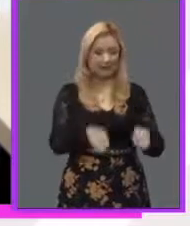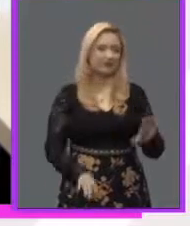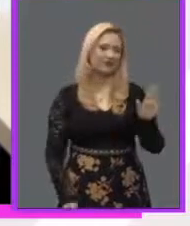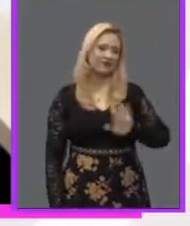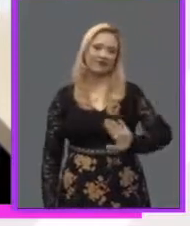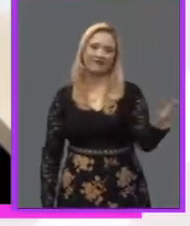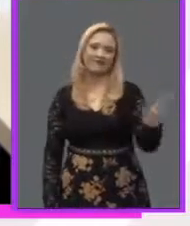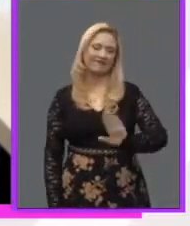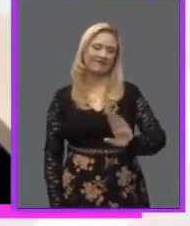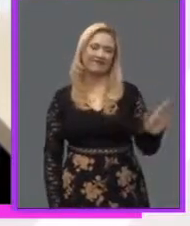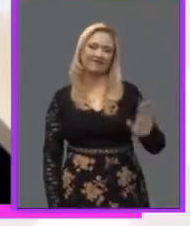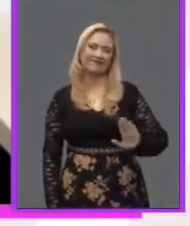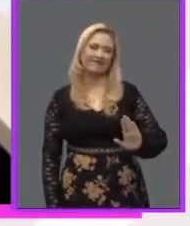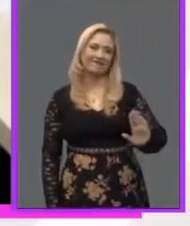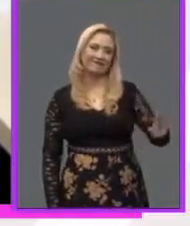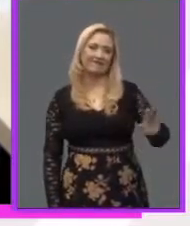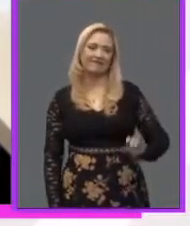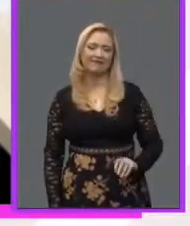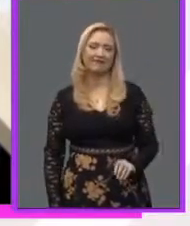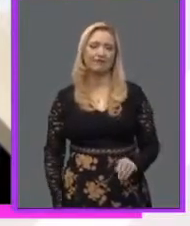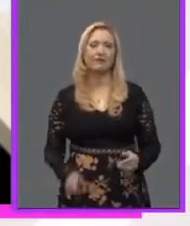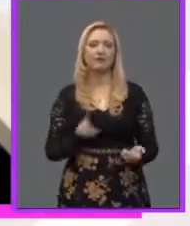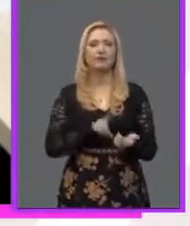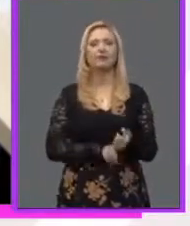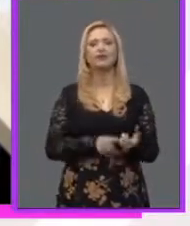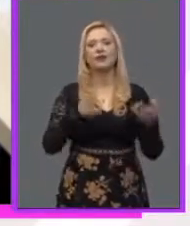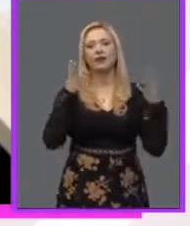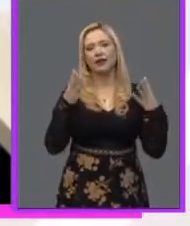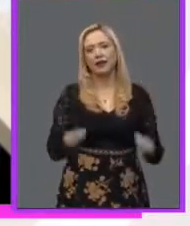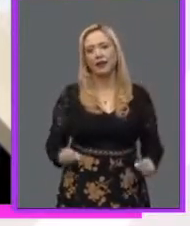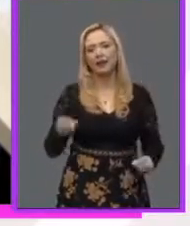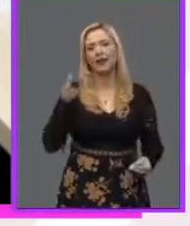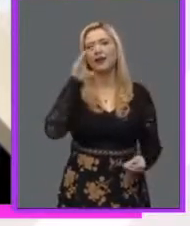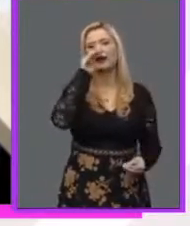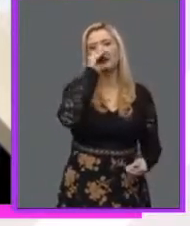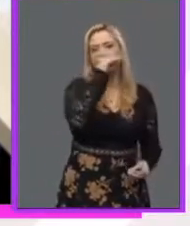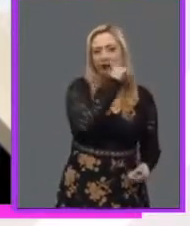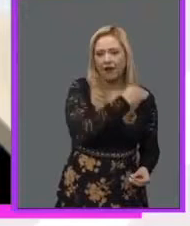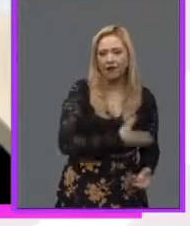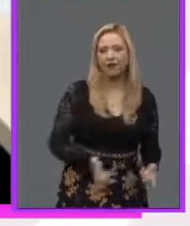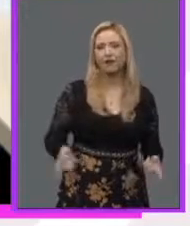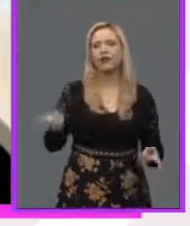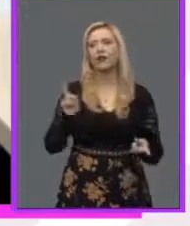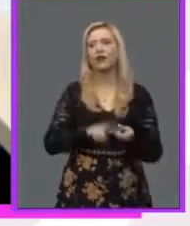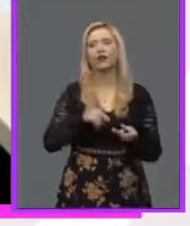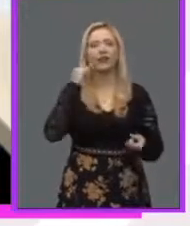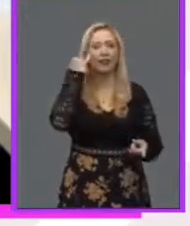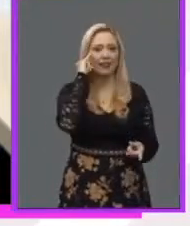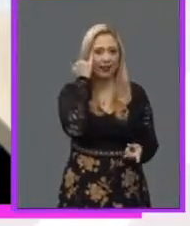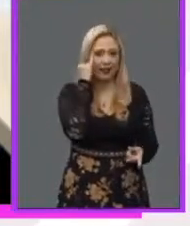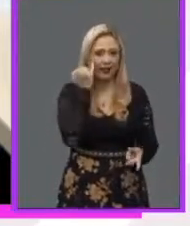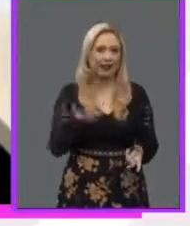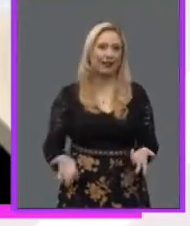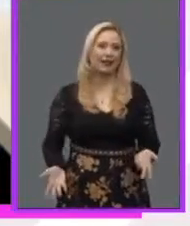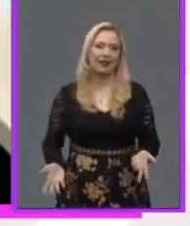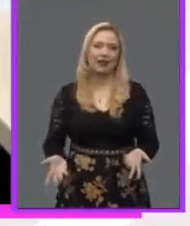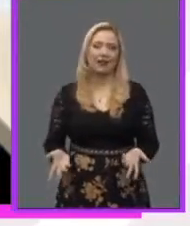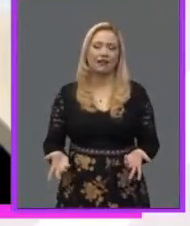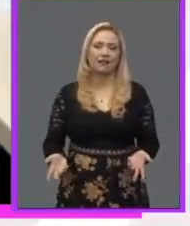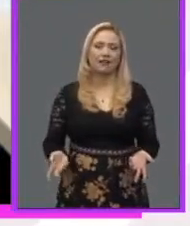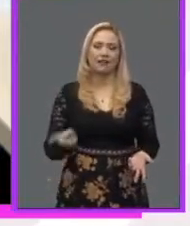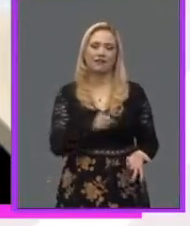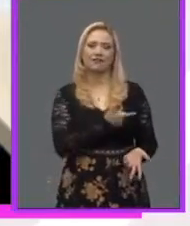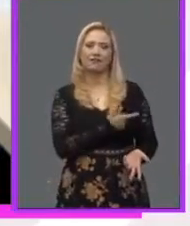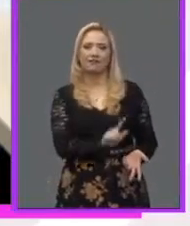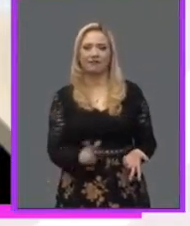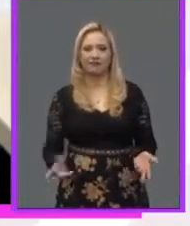tienen casualmente que son estados con mucha presencia afro, mucha presencia indígena, ¿no? Entonces vemos como también